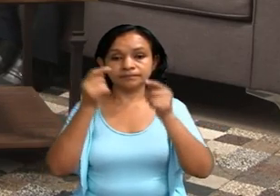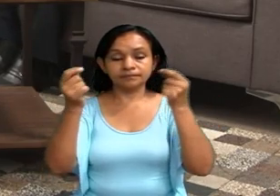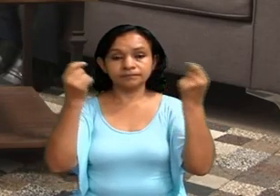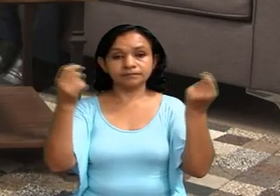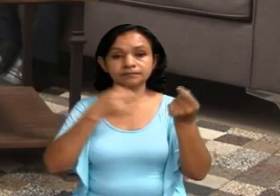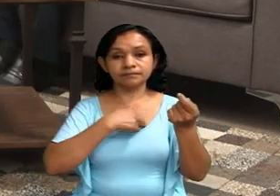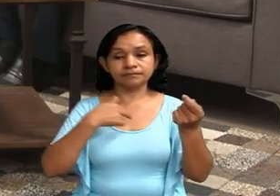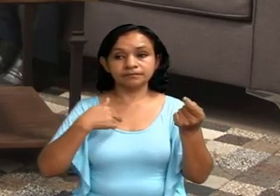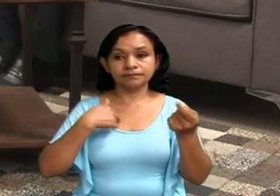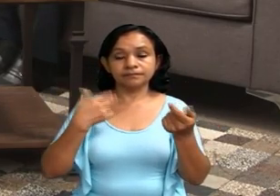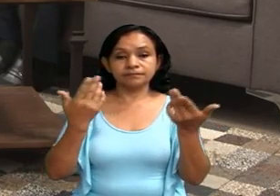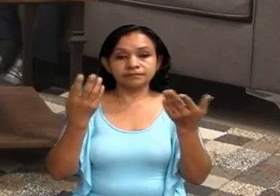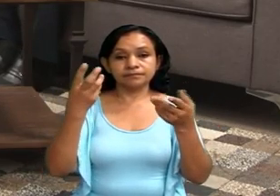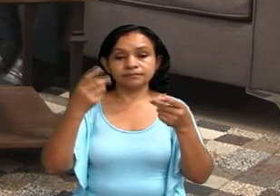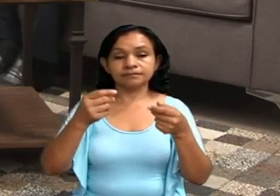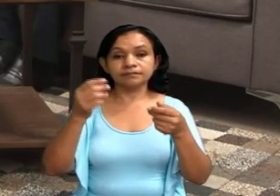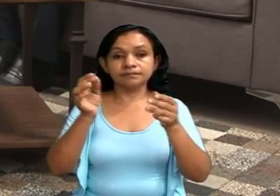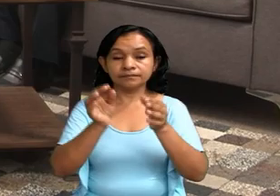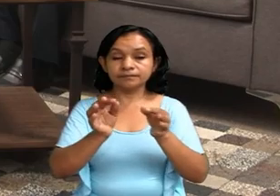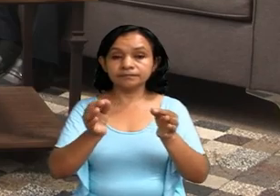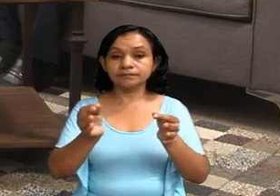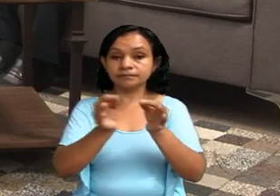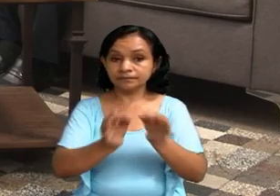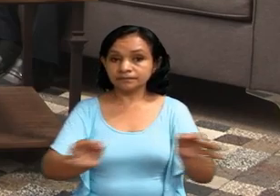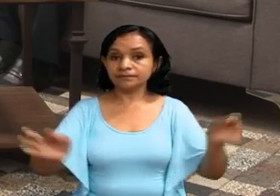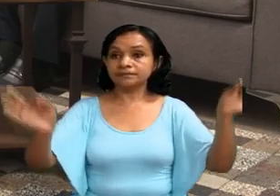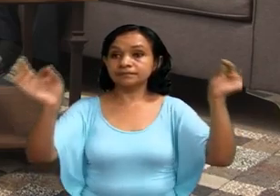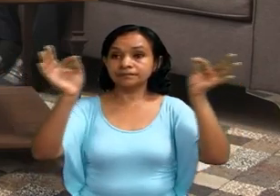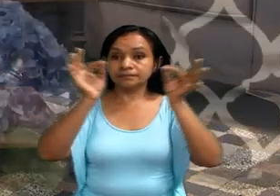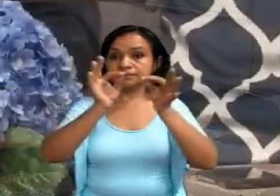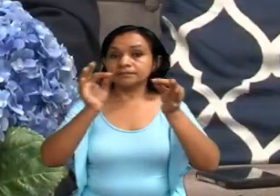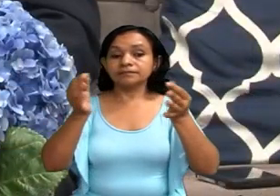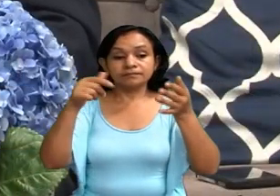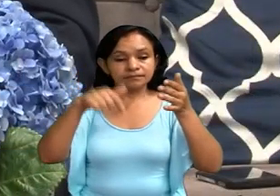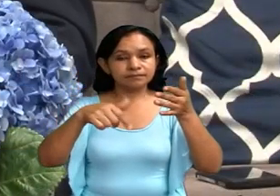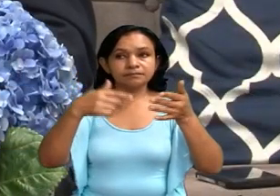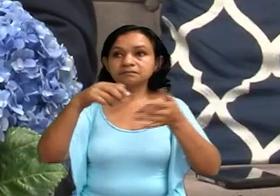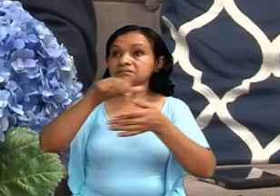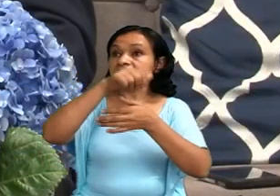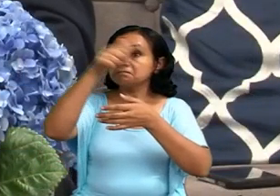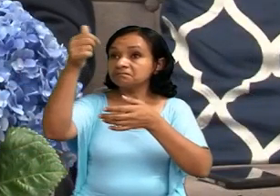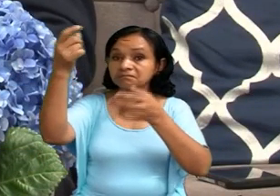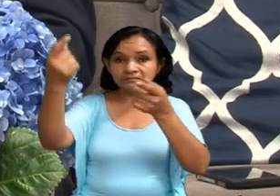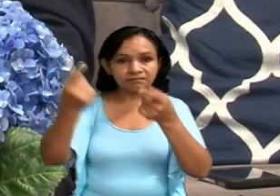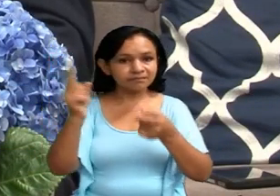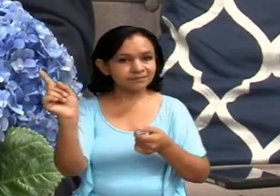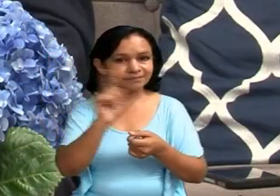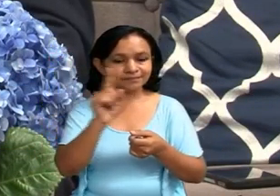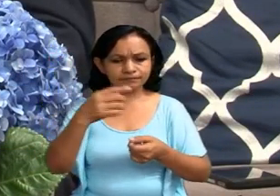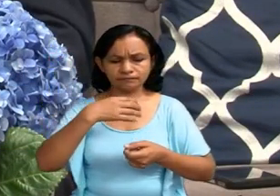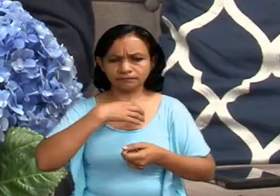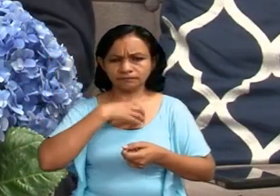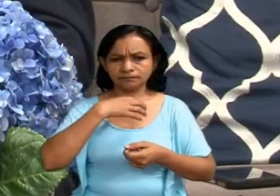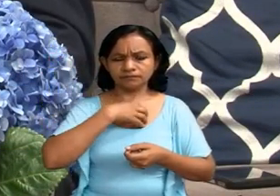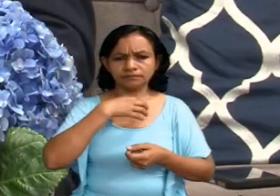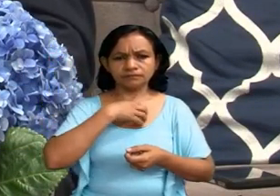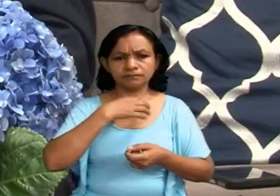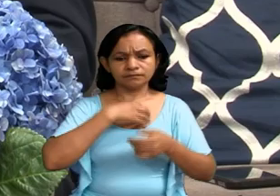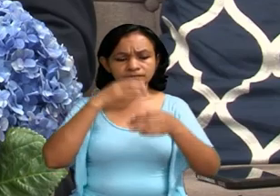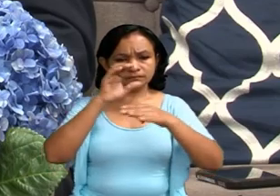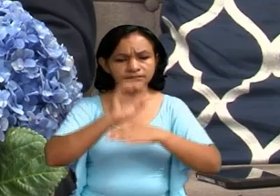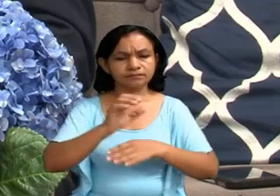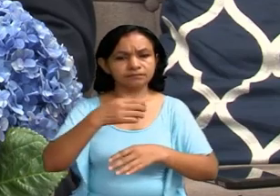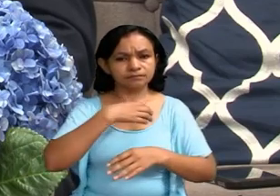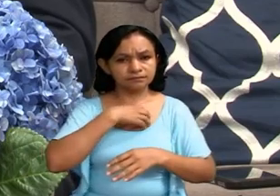y conmemorar las fechas históricas, porque si nosotros no lo hacemos, nadie lo va a venir a hacer, ¿me entendés? Nosotros somos dueños de la identidad nuestra.